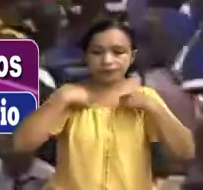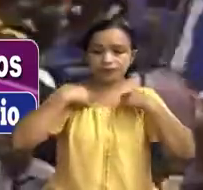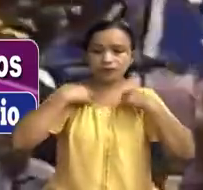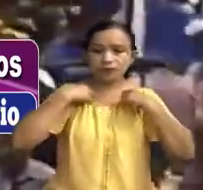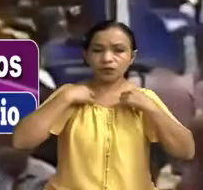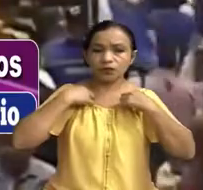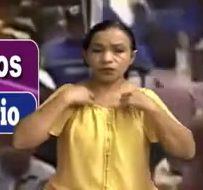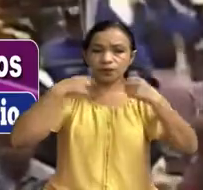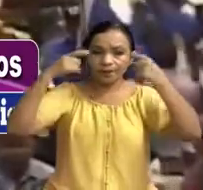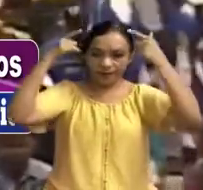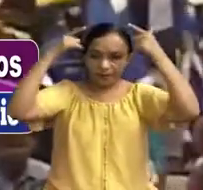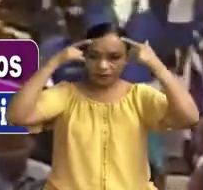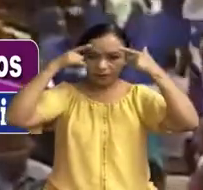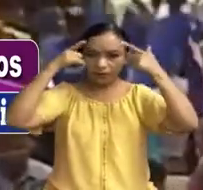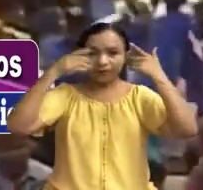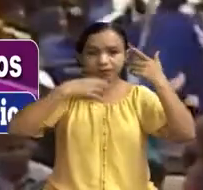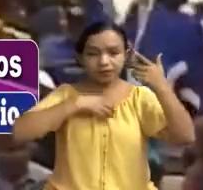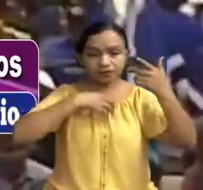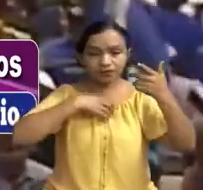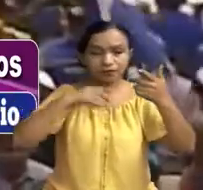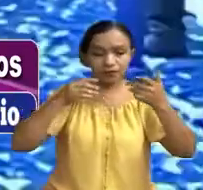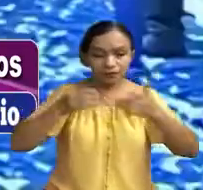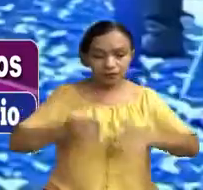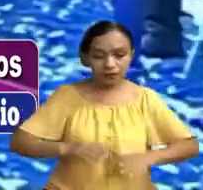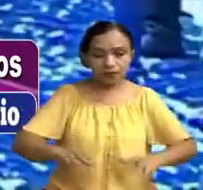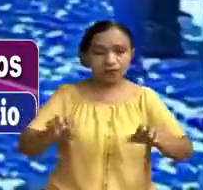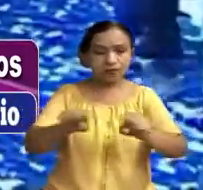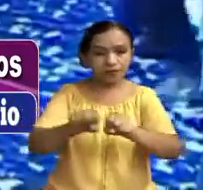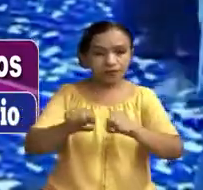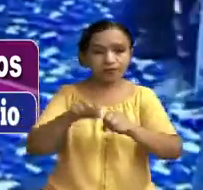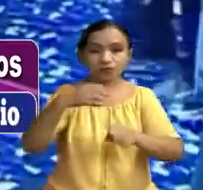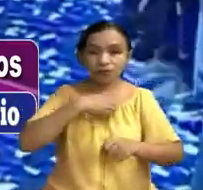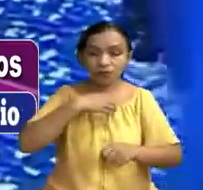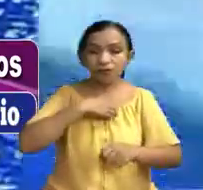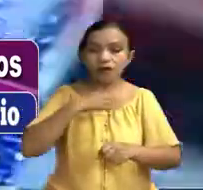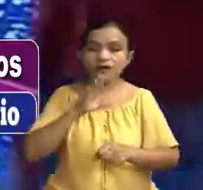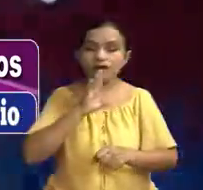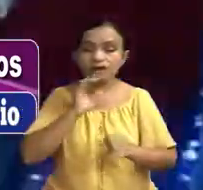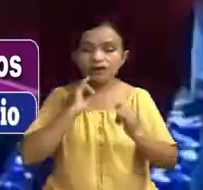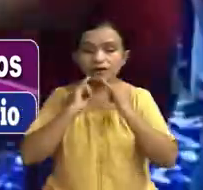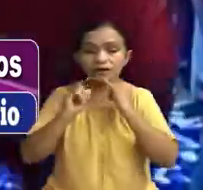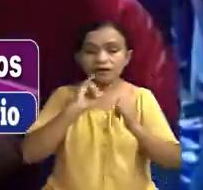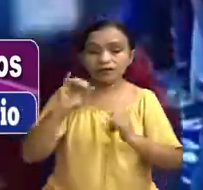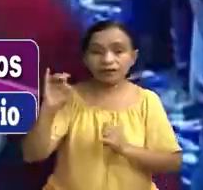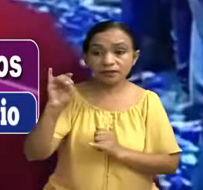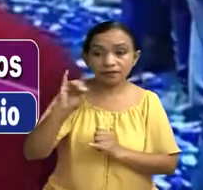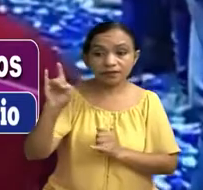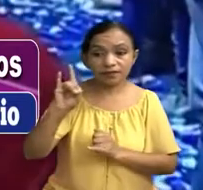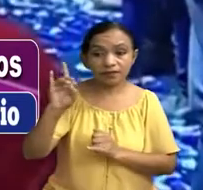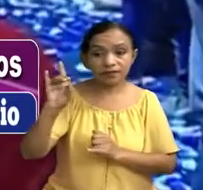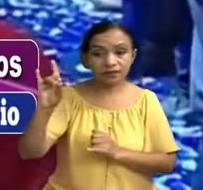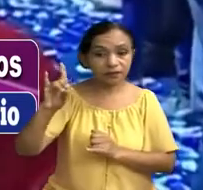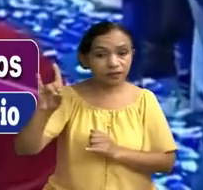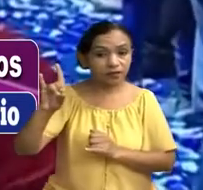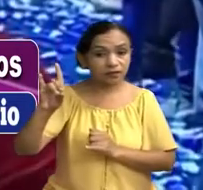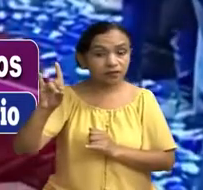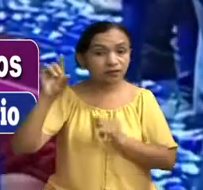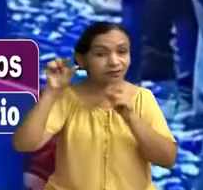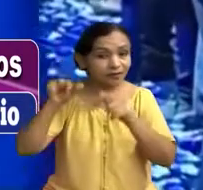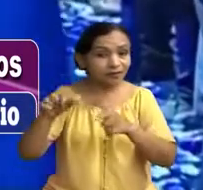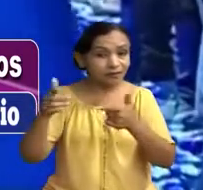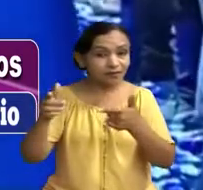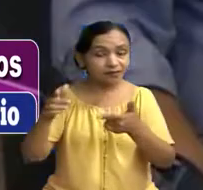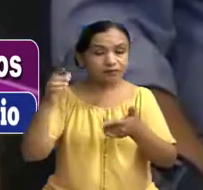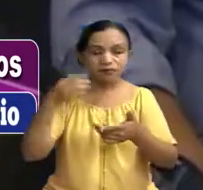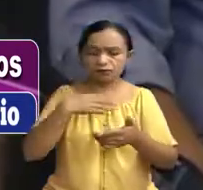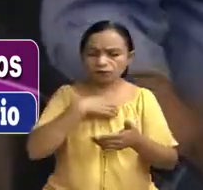a su sombrero, a su tipo, a su zapato, a su lengua. Entonces hay en el fondo una lucha por